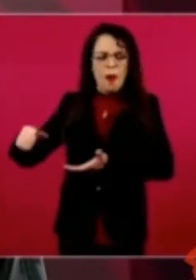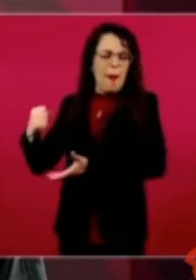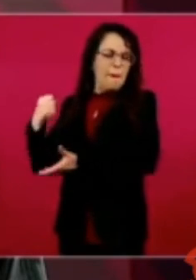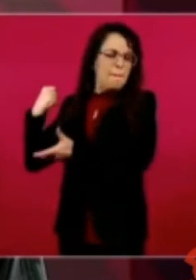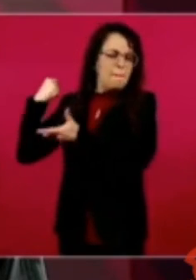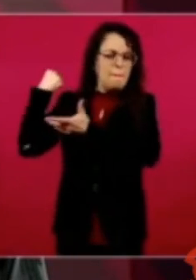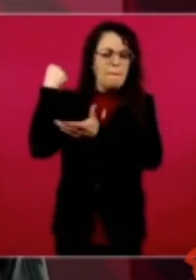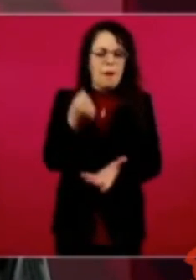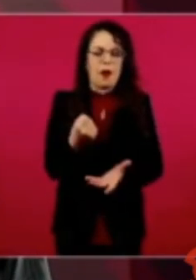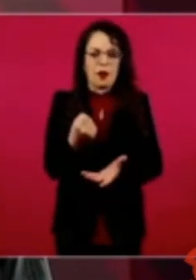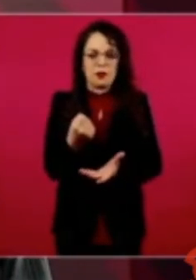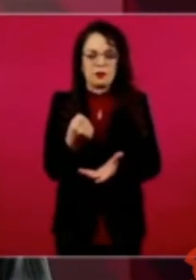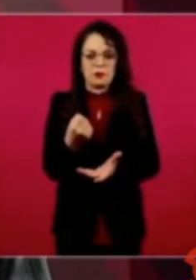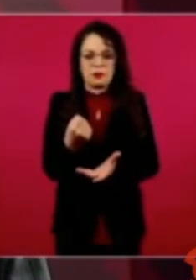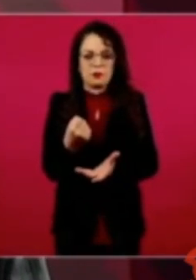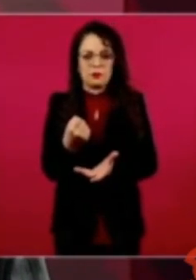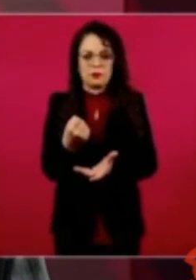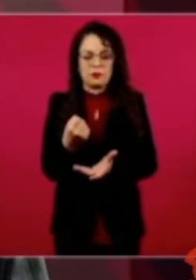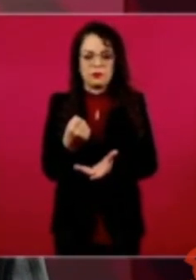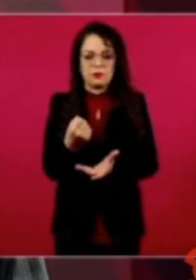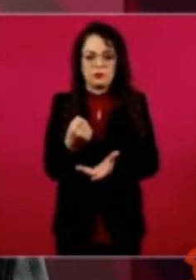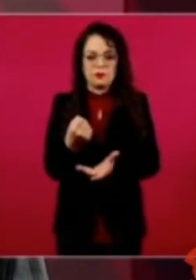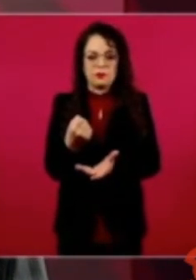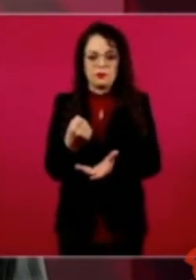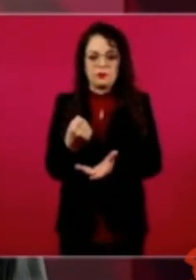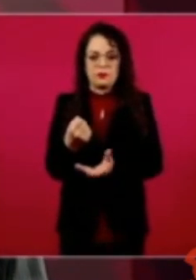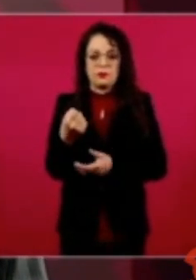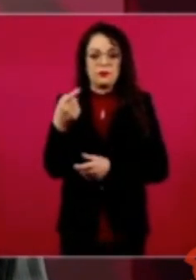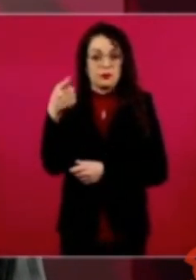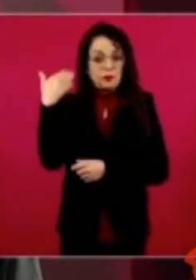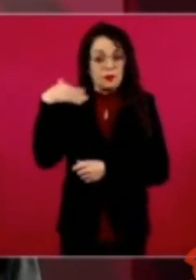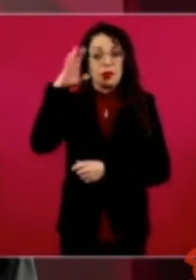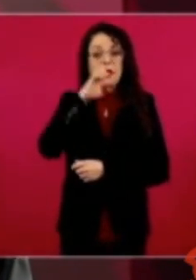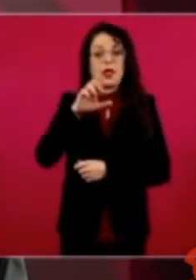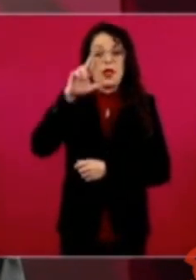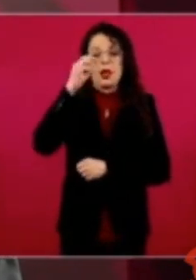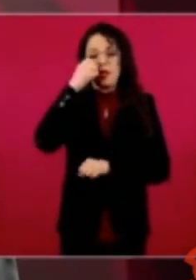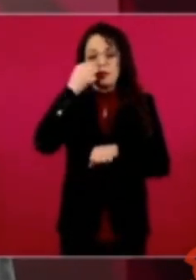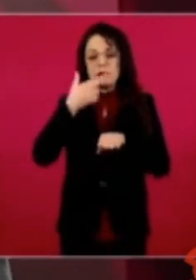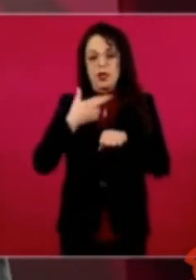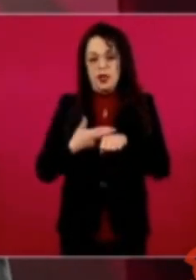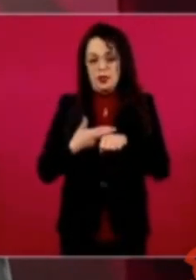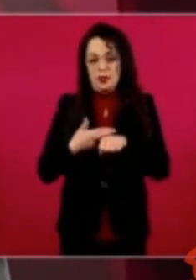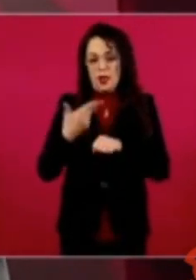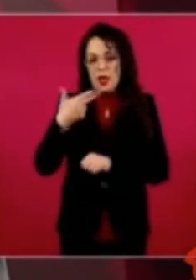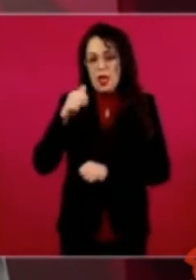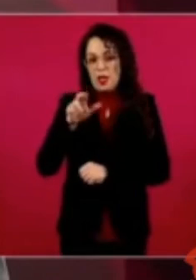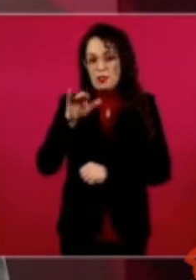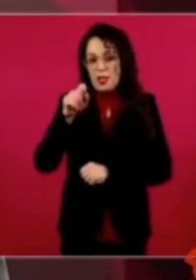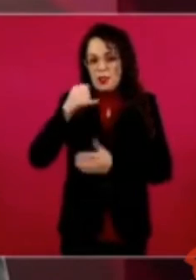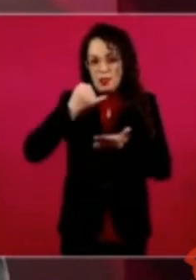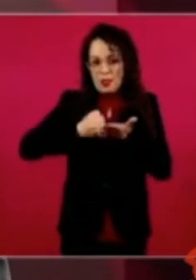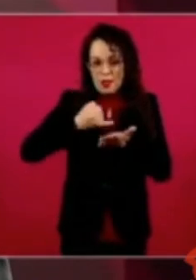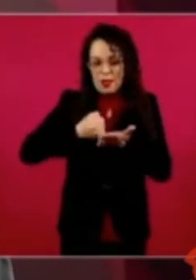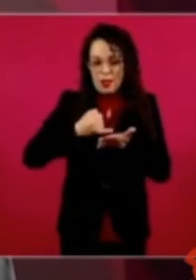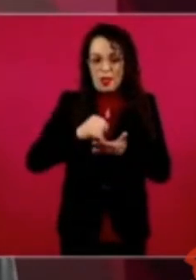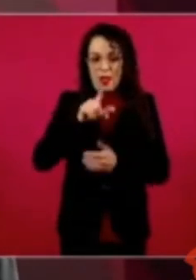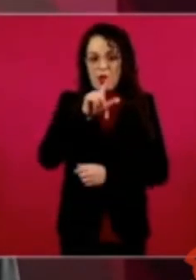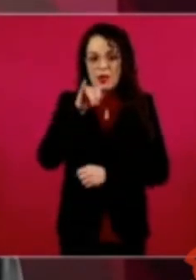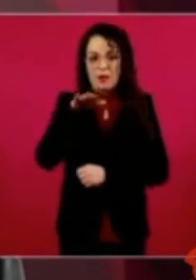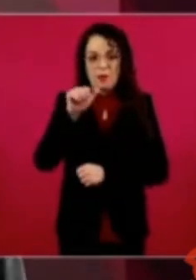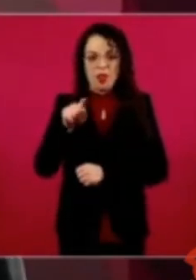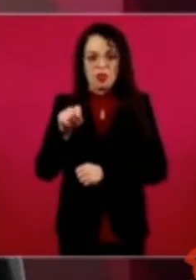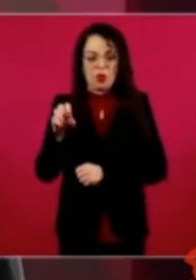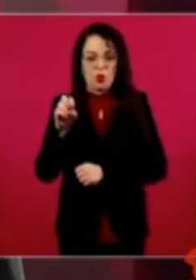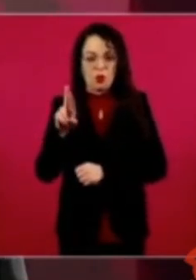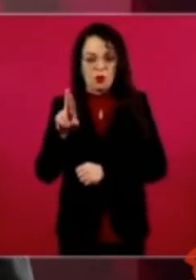Interviene el Limantur, que era el secretario de Hacienda, y hacen también una gran tranza porque el